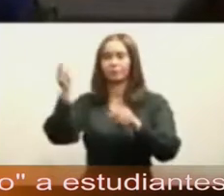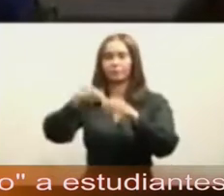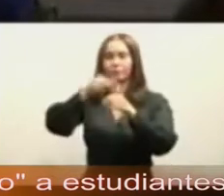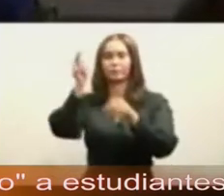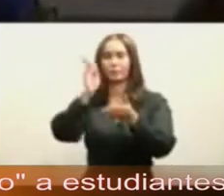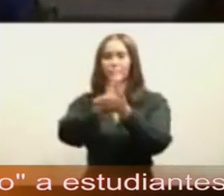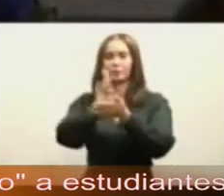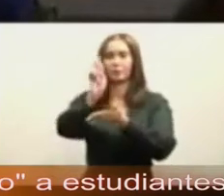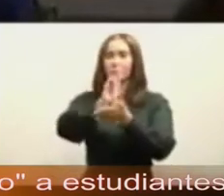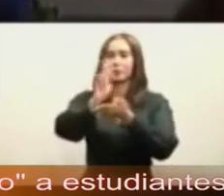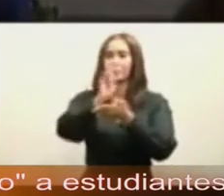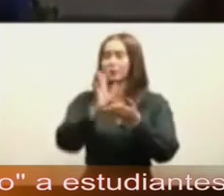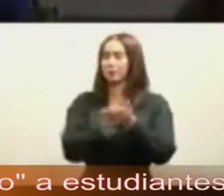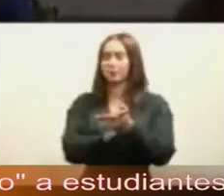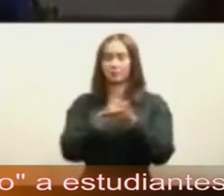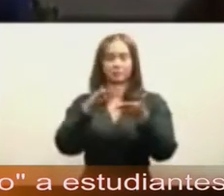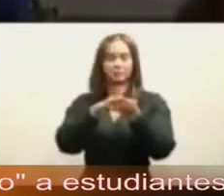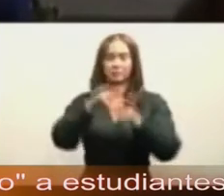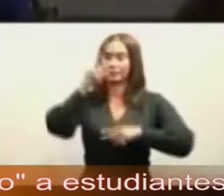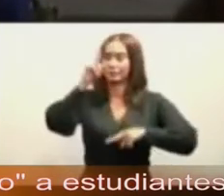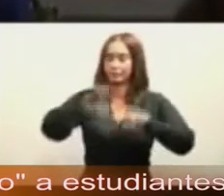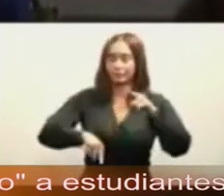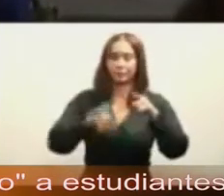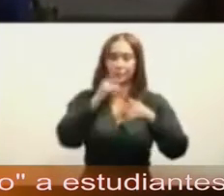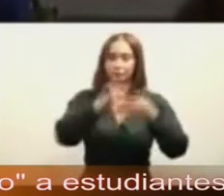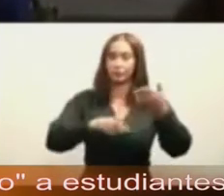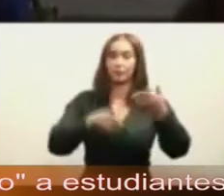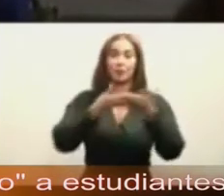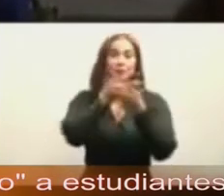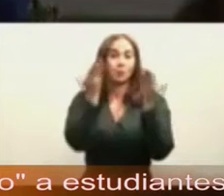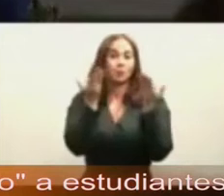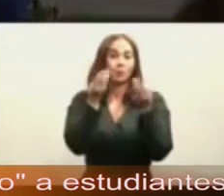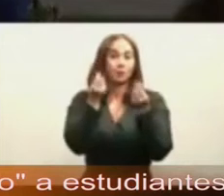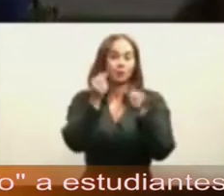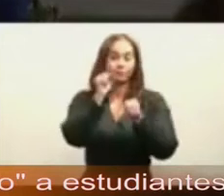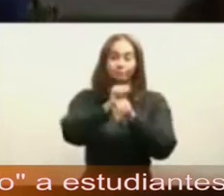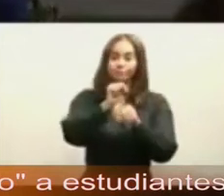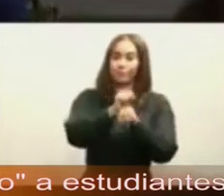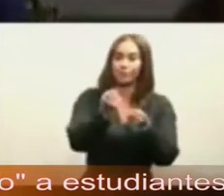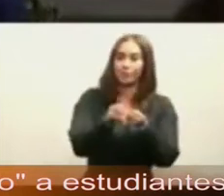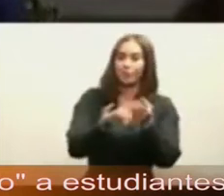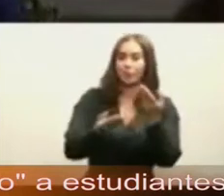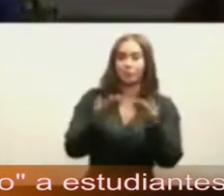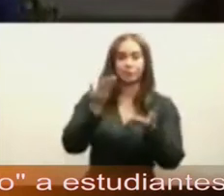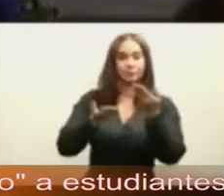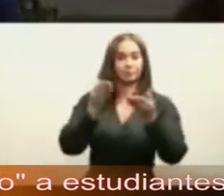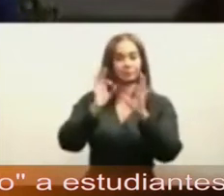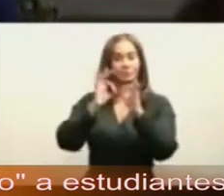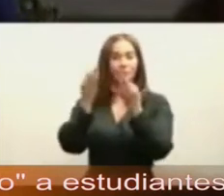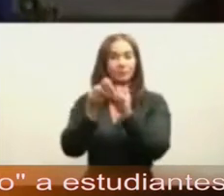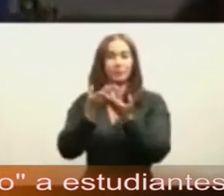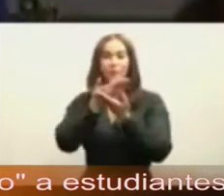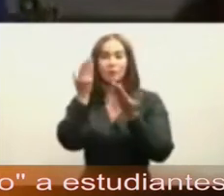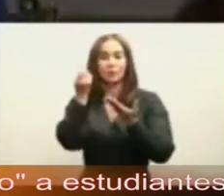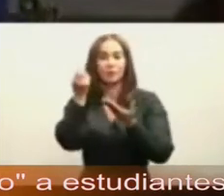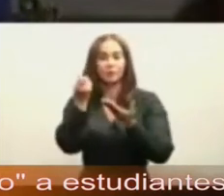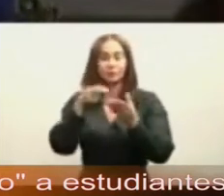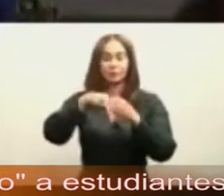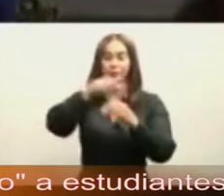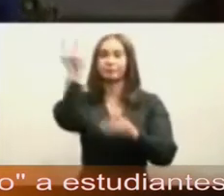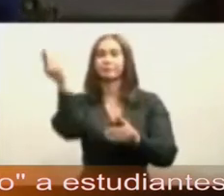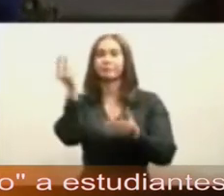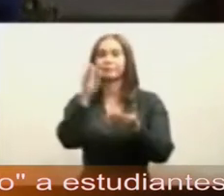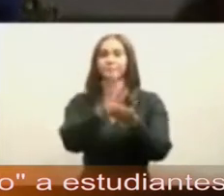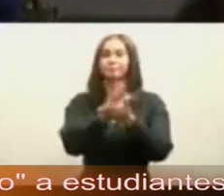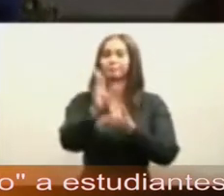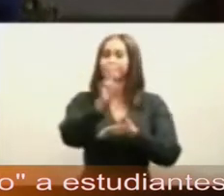explicó la directora de progresando con solidaridad glorias reyes estévez este beneficio inició